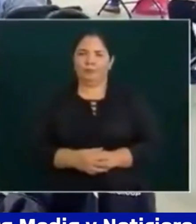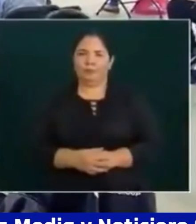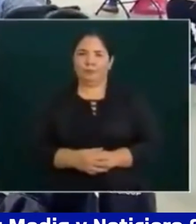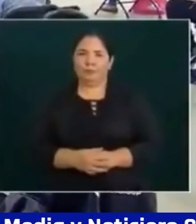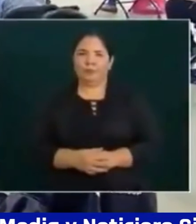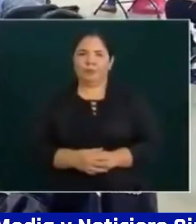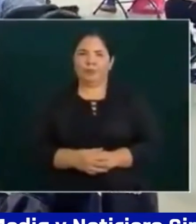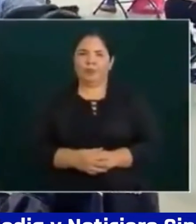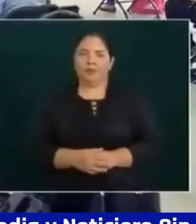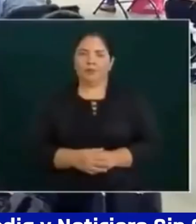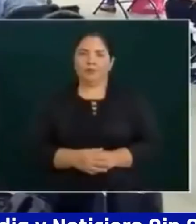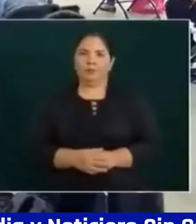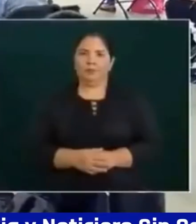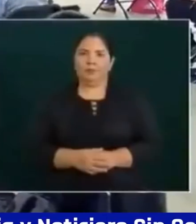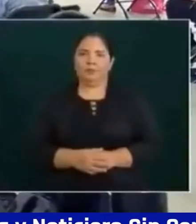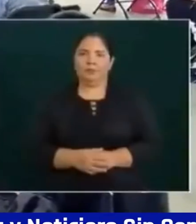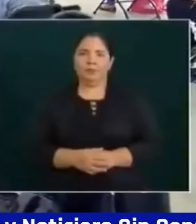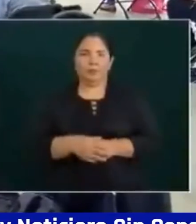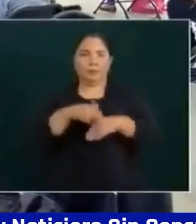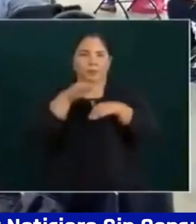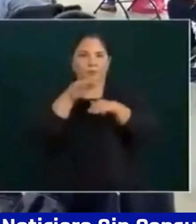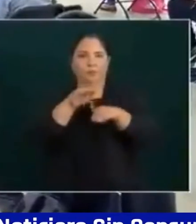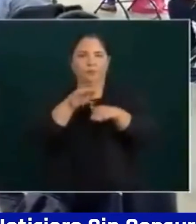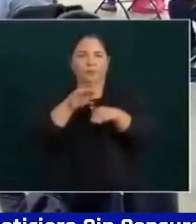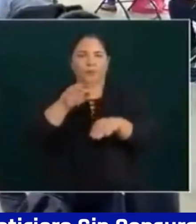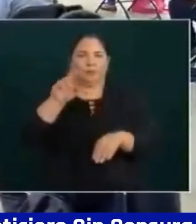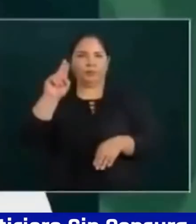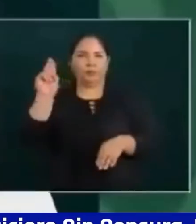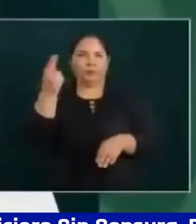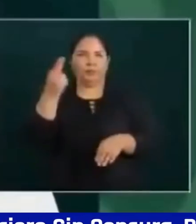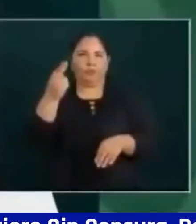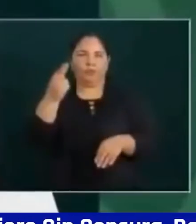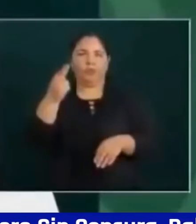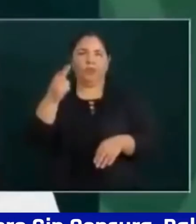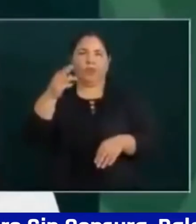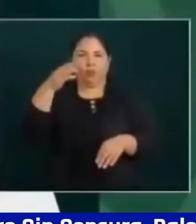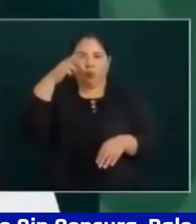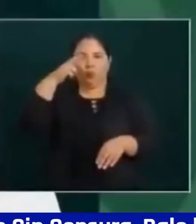del sistema de universidades Benito Juárez.